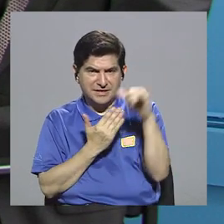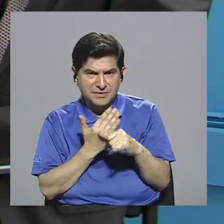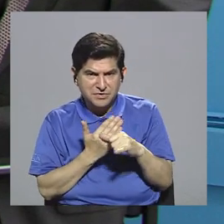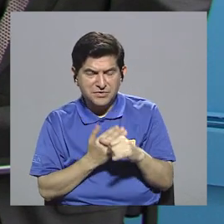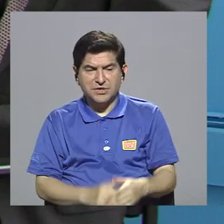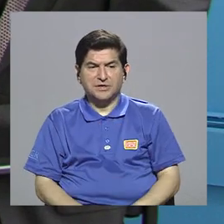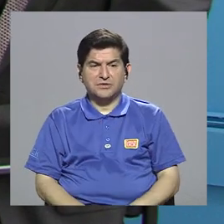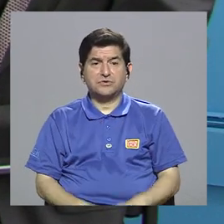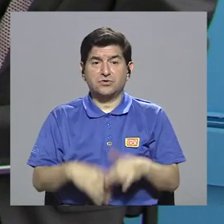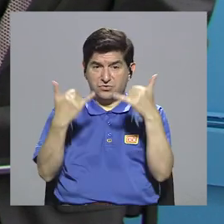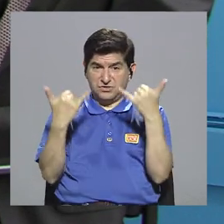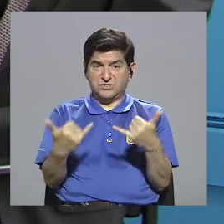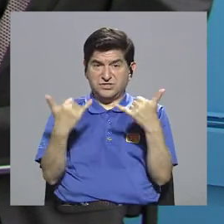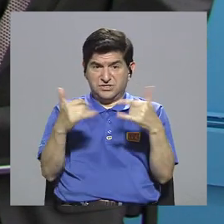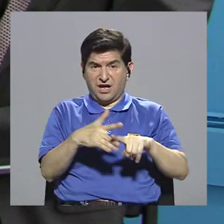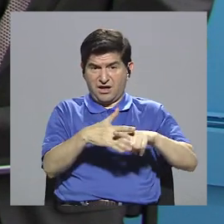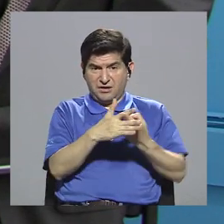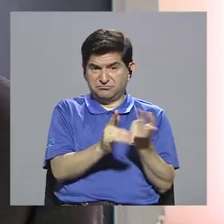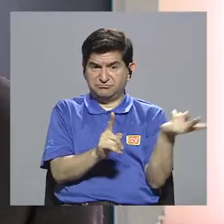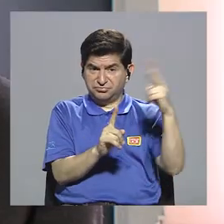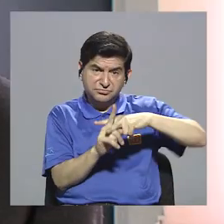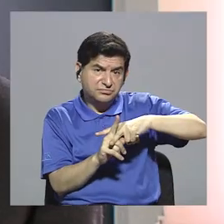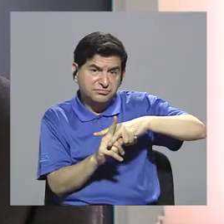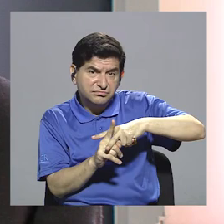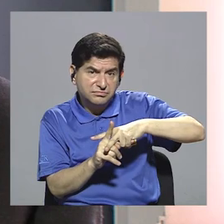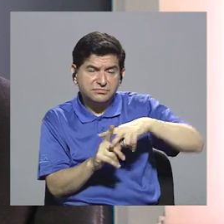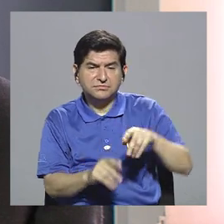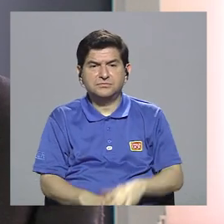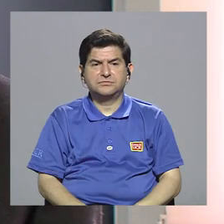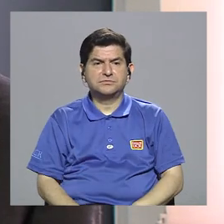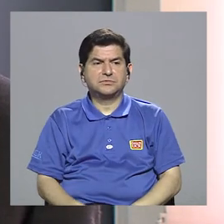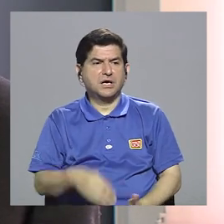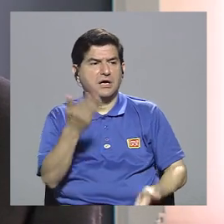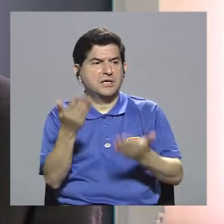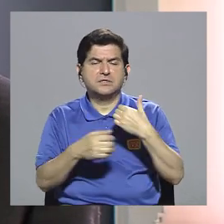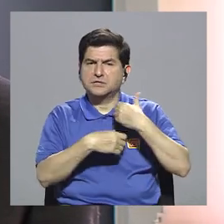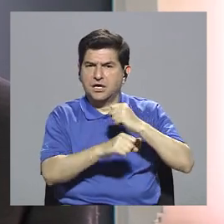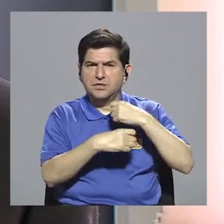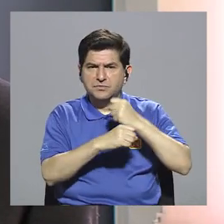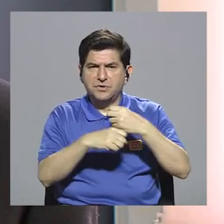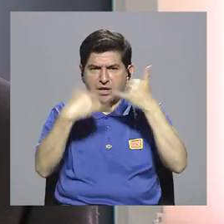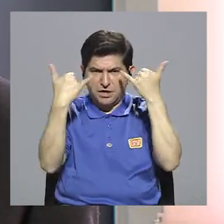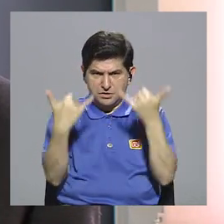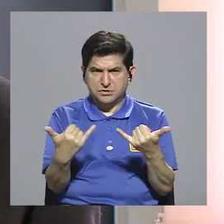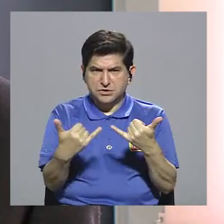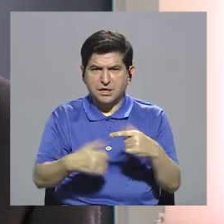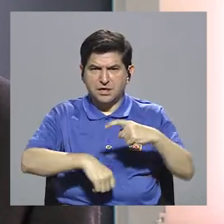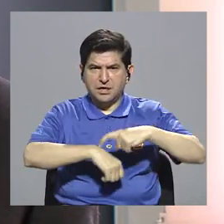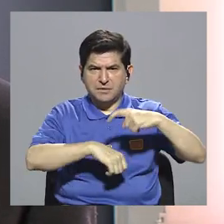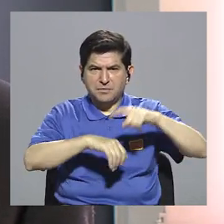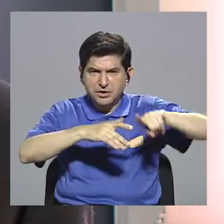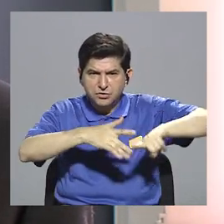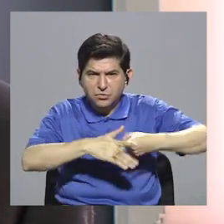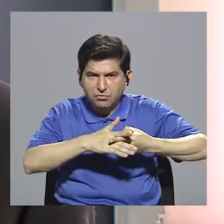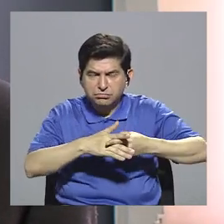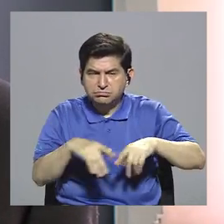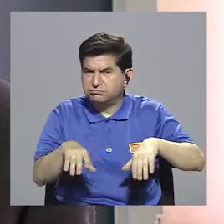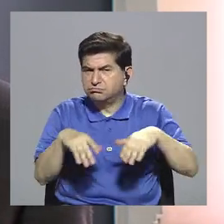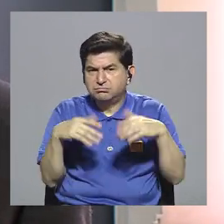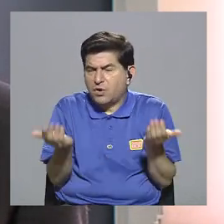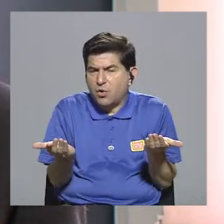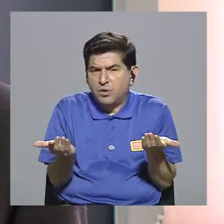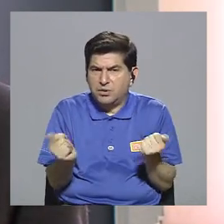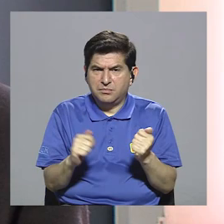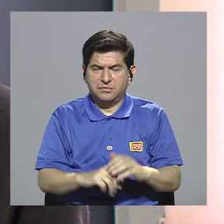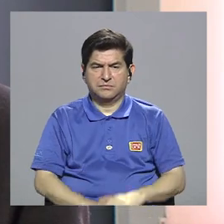empezó a aplicar hay municipalidades que ya lo están empezando como como estamos en ese sentido y por supuesto había